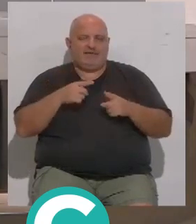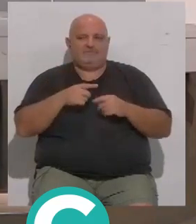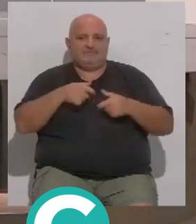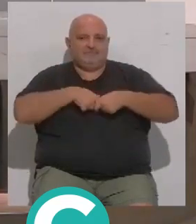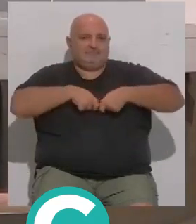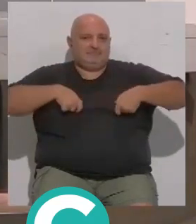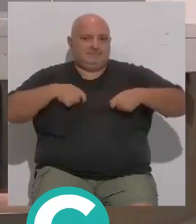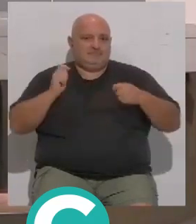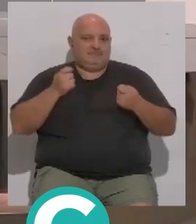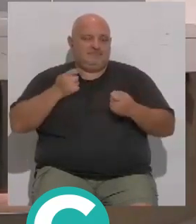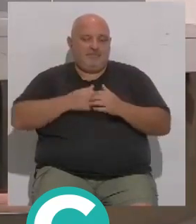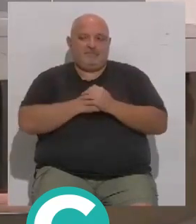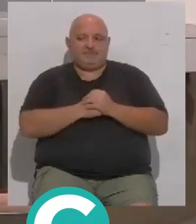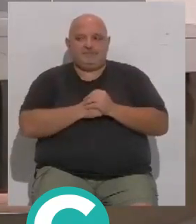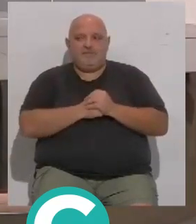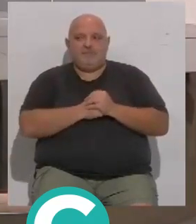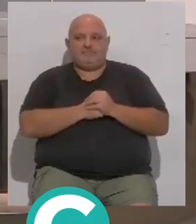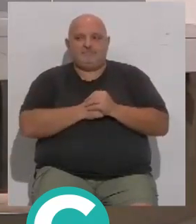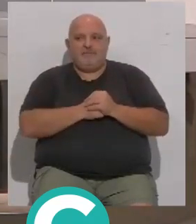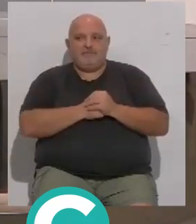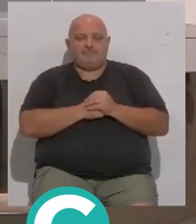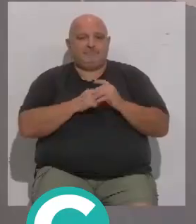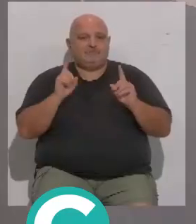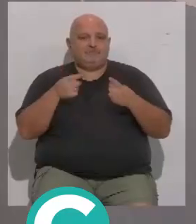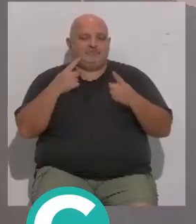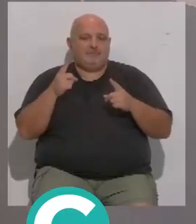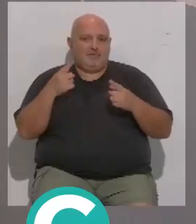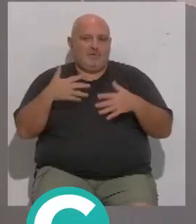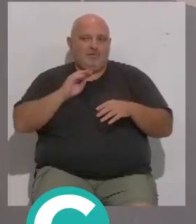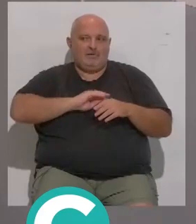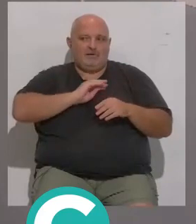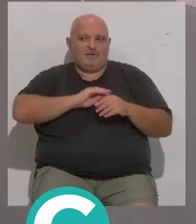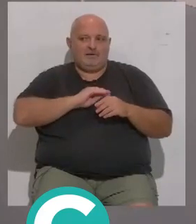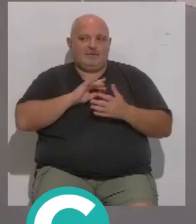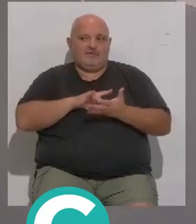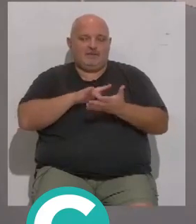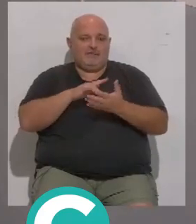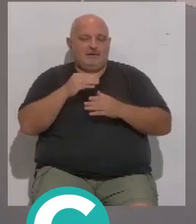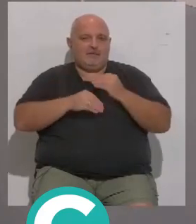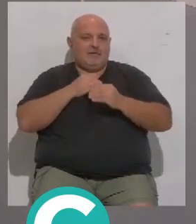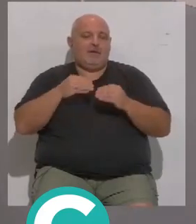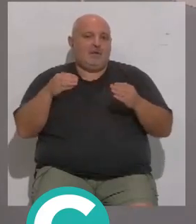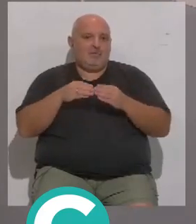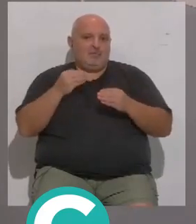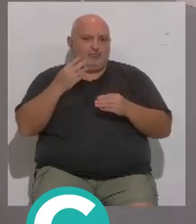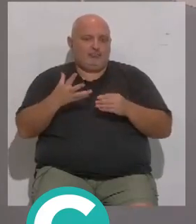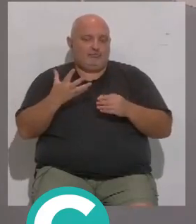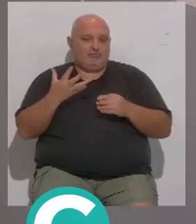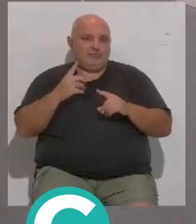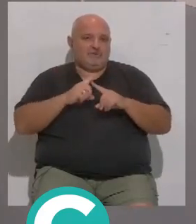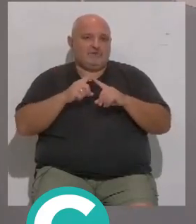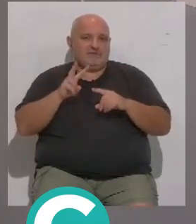franquicia musical. Bueno. Música están dando, la verdad que sí, porque están haciendo, han hecho un muy buen equipo. Ya